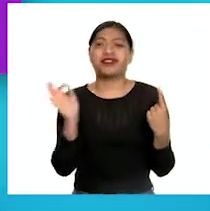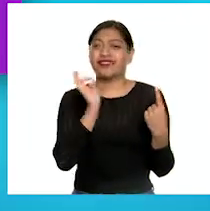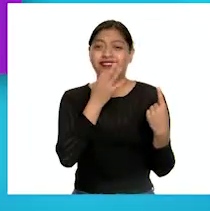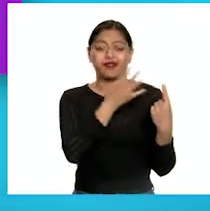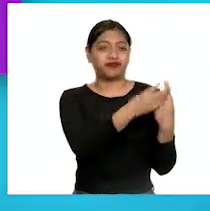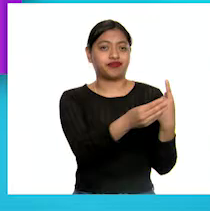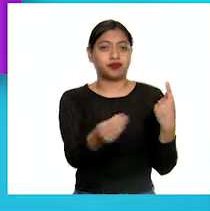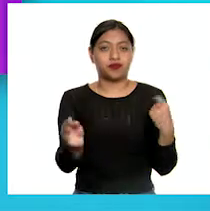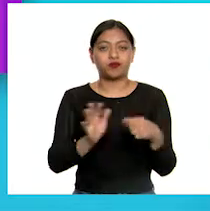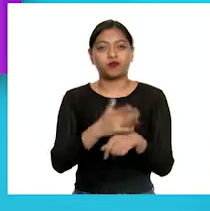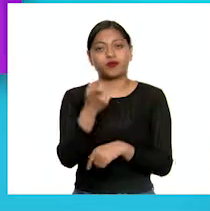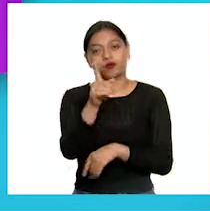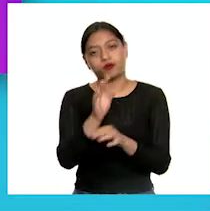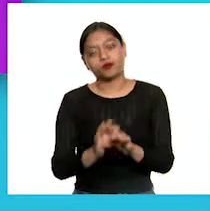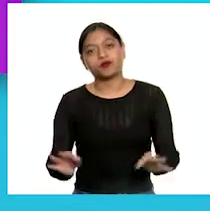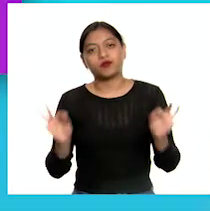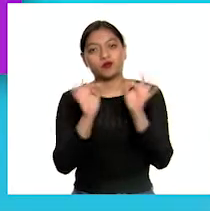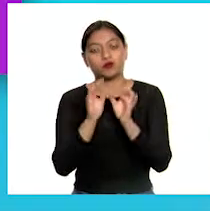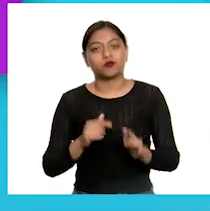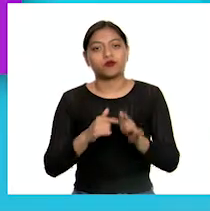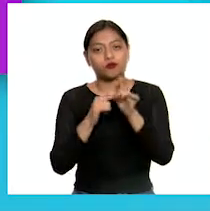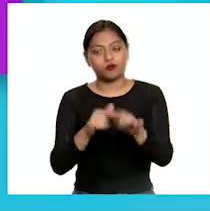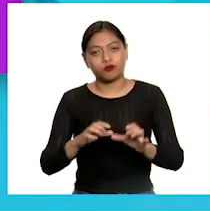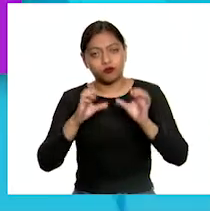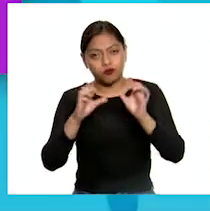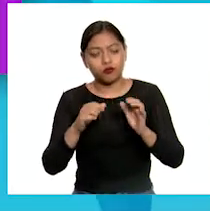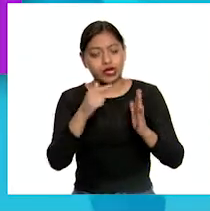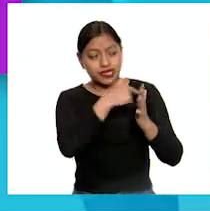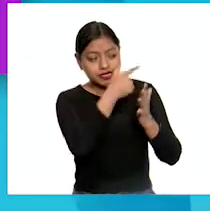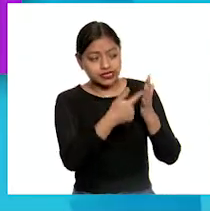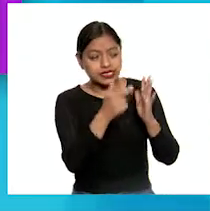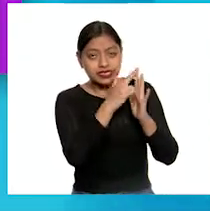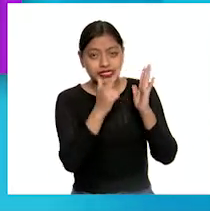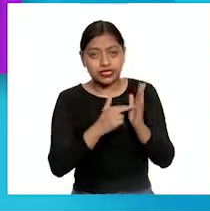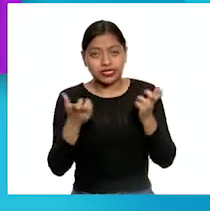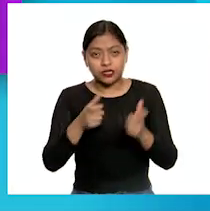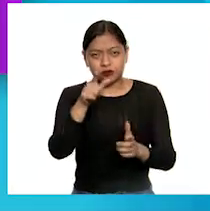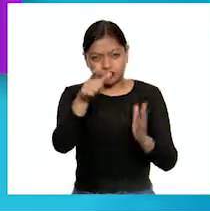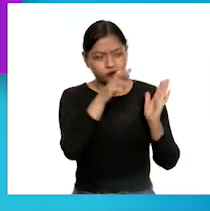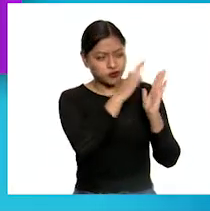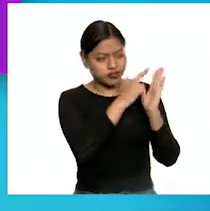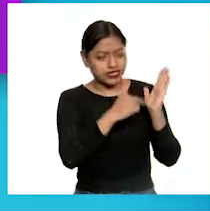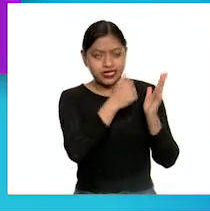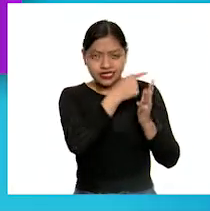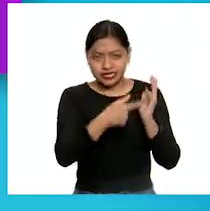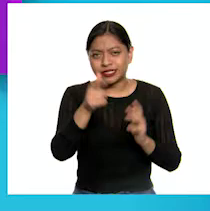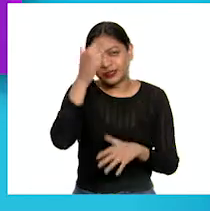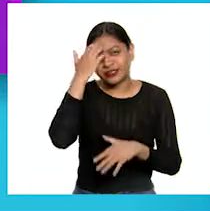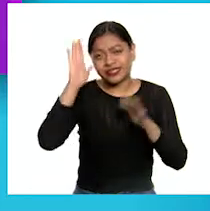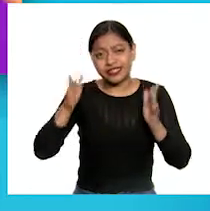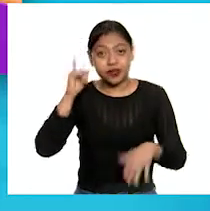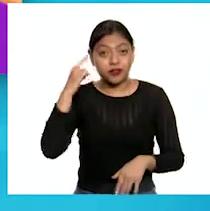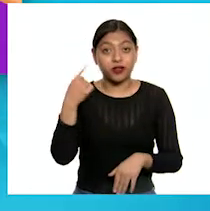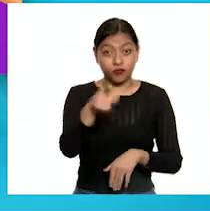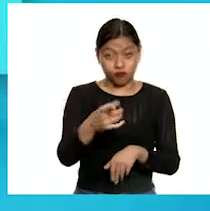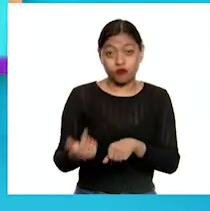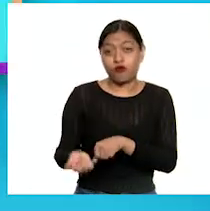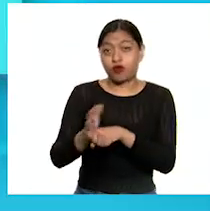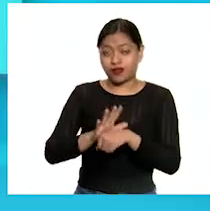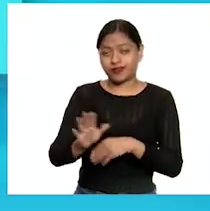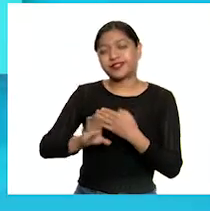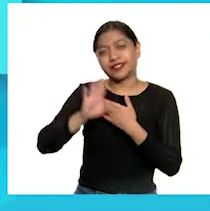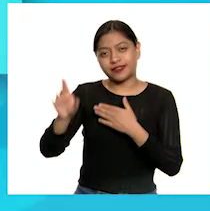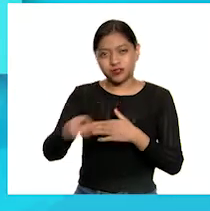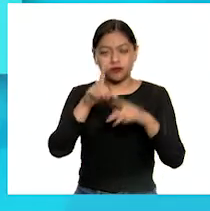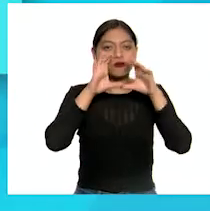personas. Por eso hay que continuar cuidándonos siguiendo las buenas prácticas que ya todos conocemos para evitar contagiarnos.